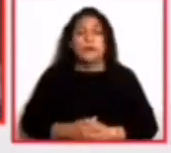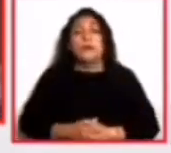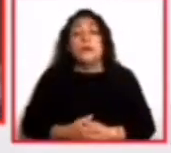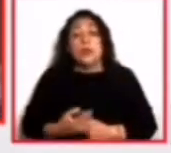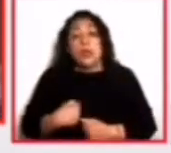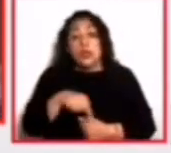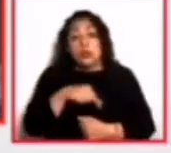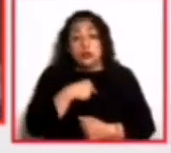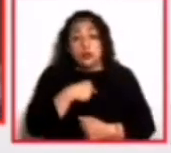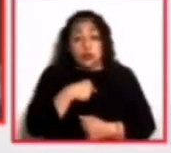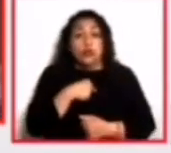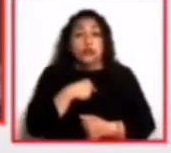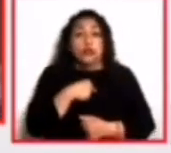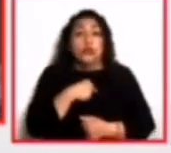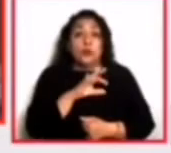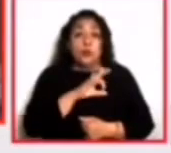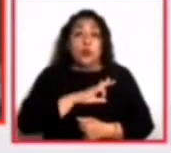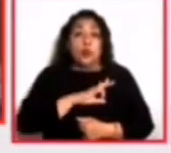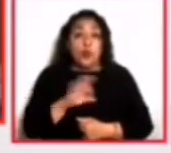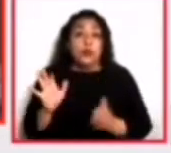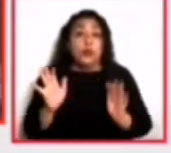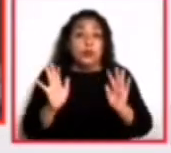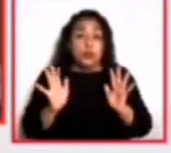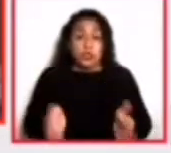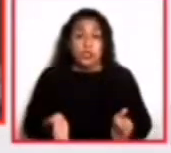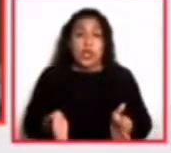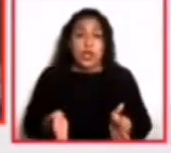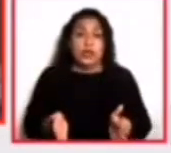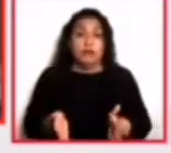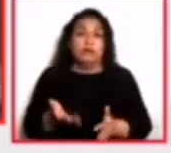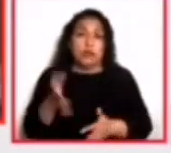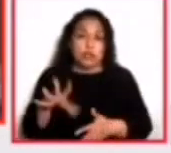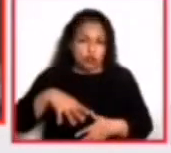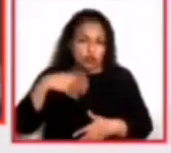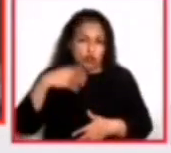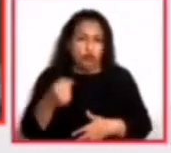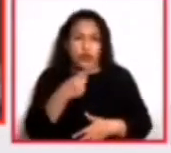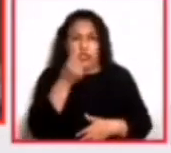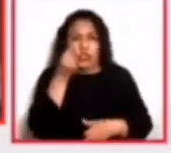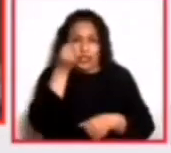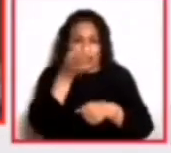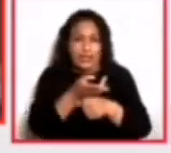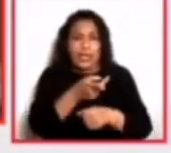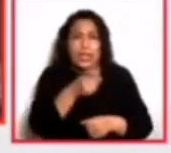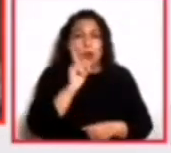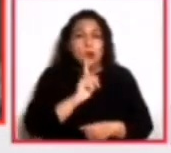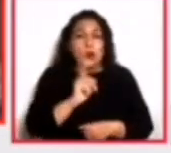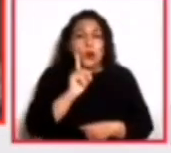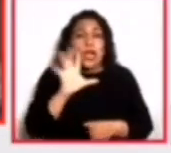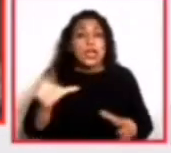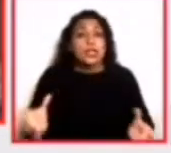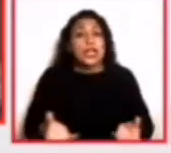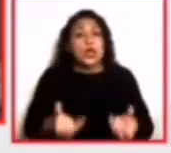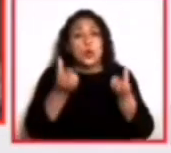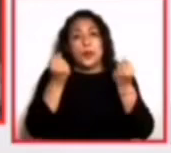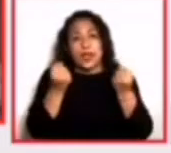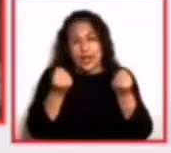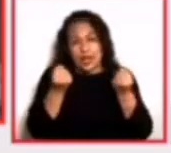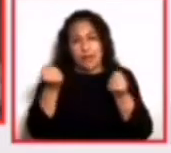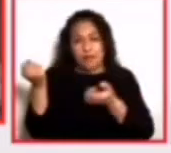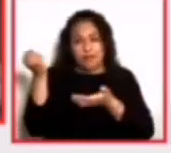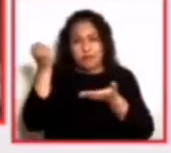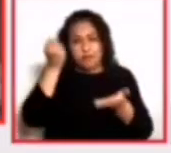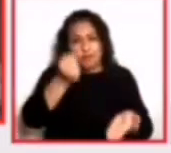Nosotros logramos, precisamente por un esfuerzo de la secretaria, de recuperar un recurso que